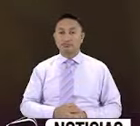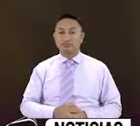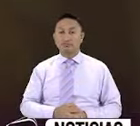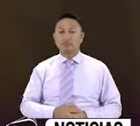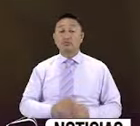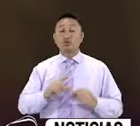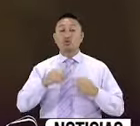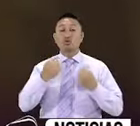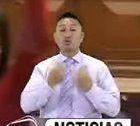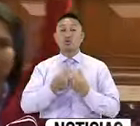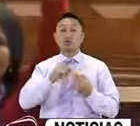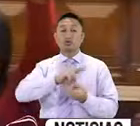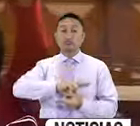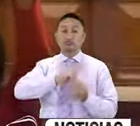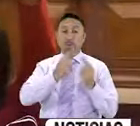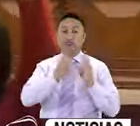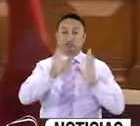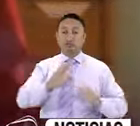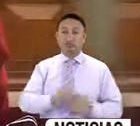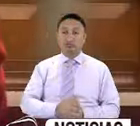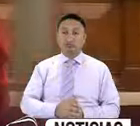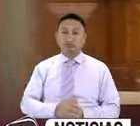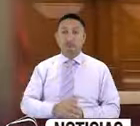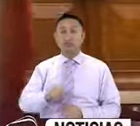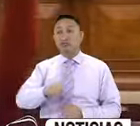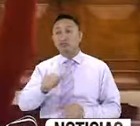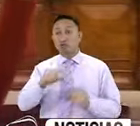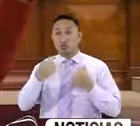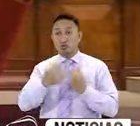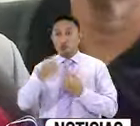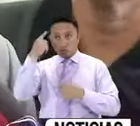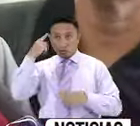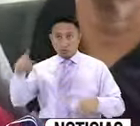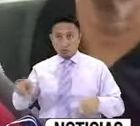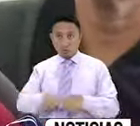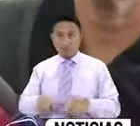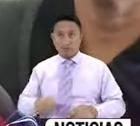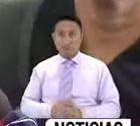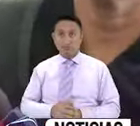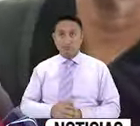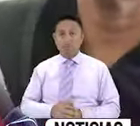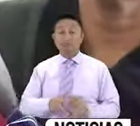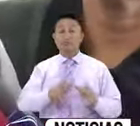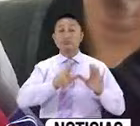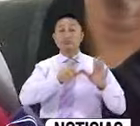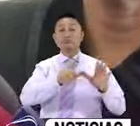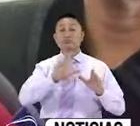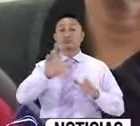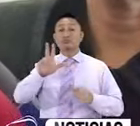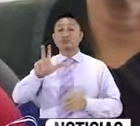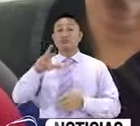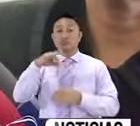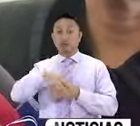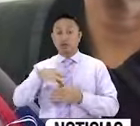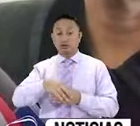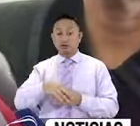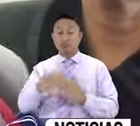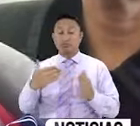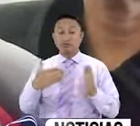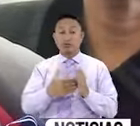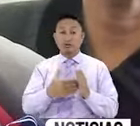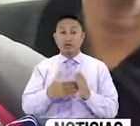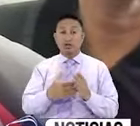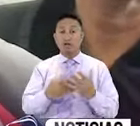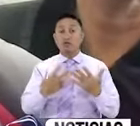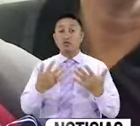que buscará negociar con otras bancadas. 83 votos en contra y 9